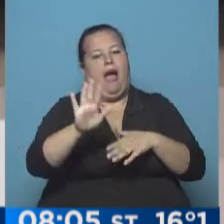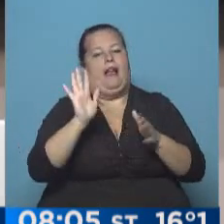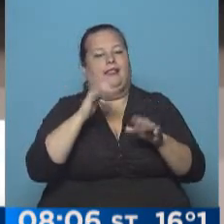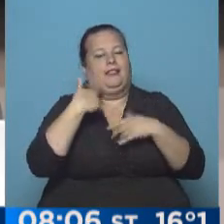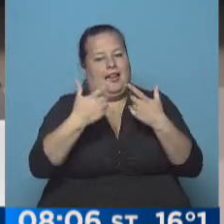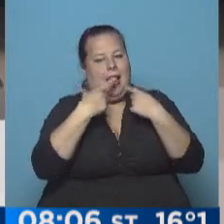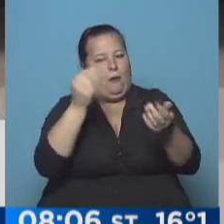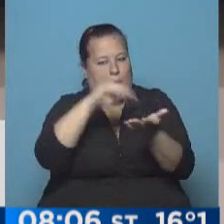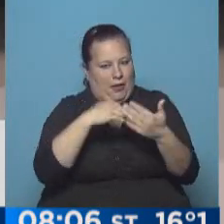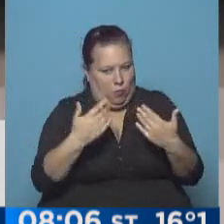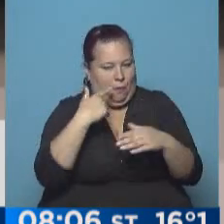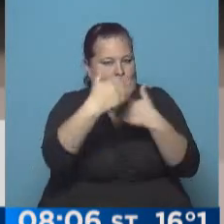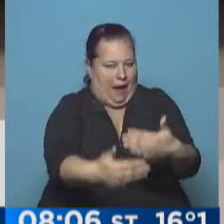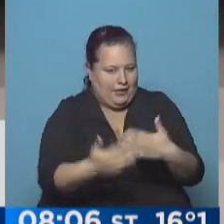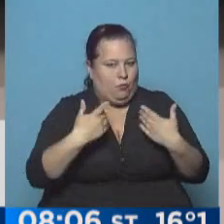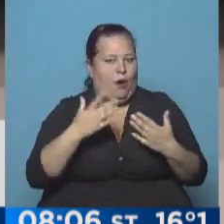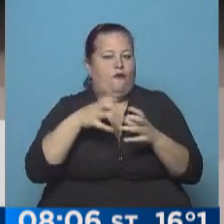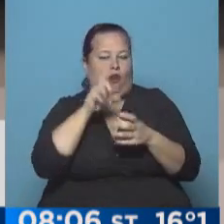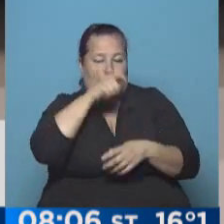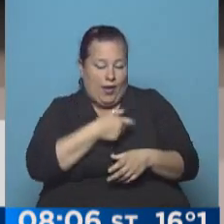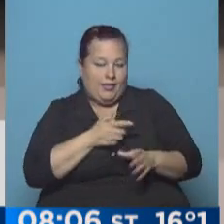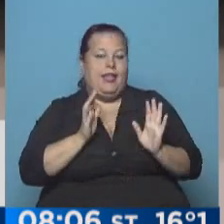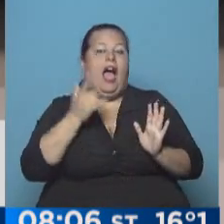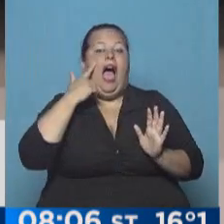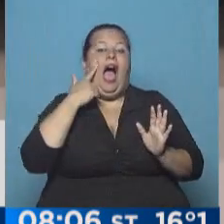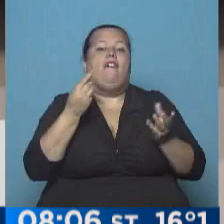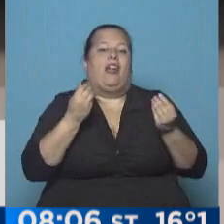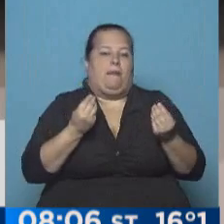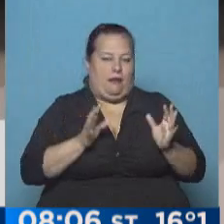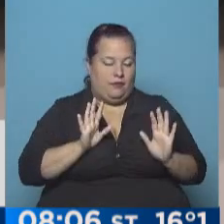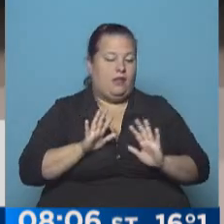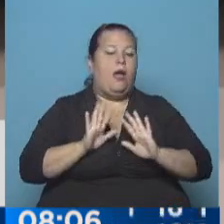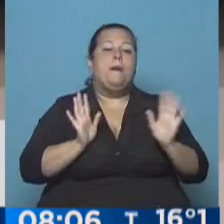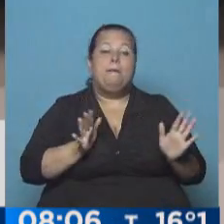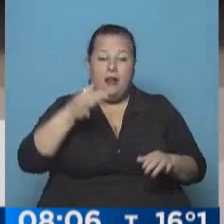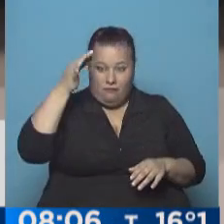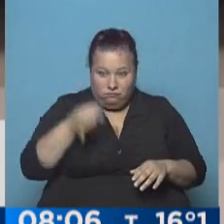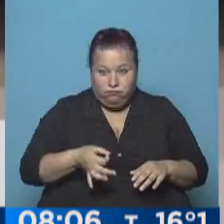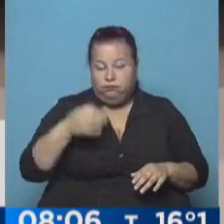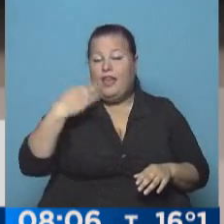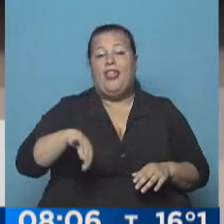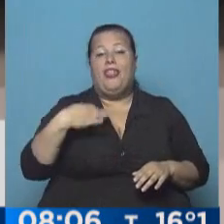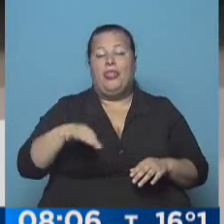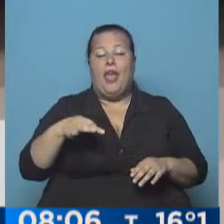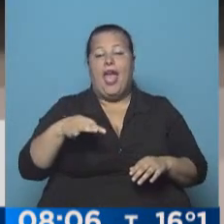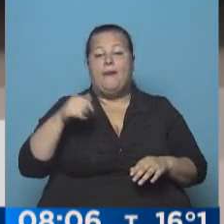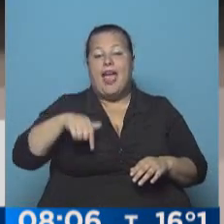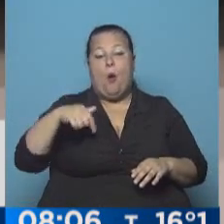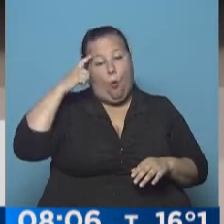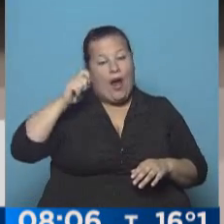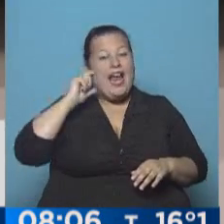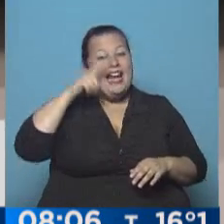tiene un tercio más de apelación para los fondos buitres vamos a ver qué es lo que hacen pero en realidad lo que debería ser y